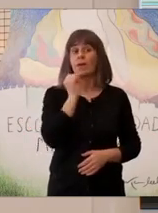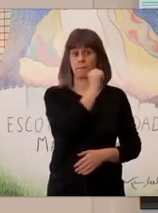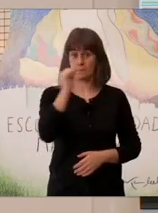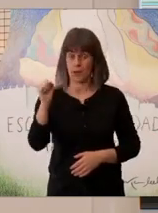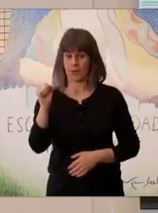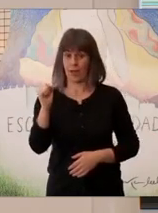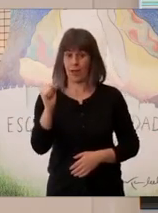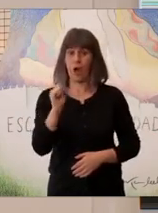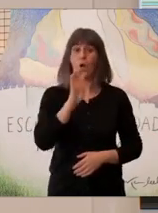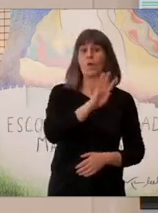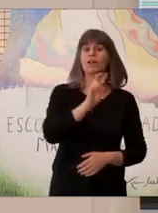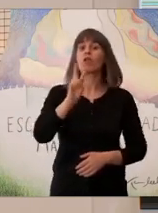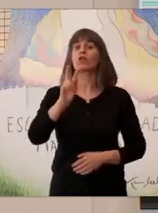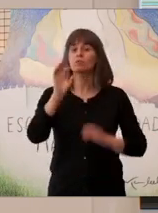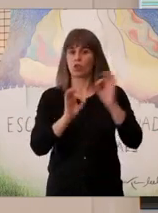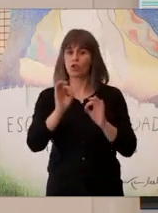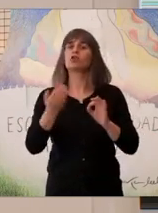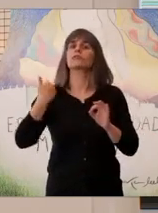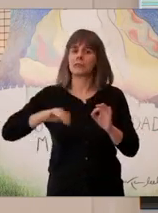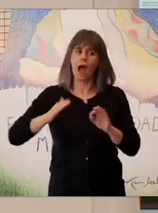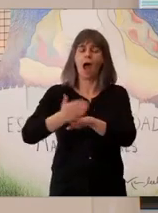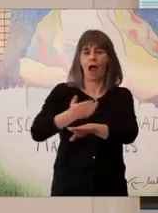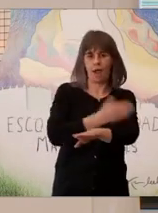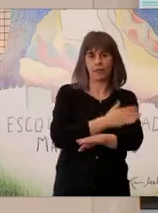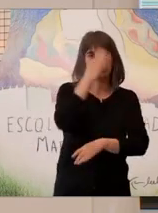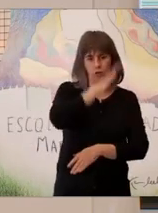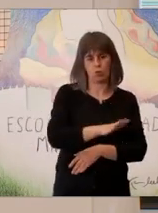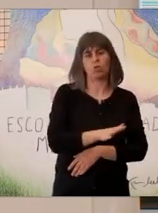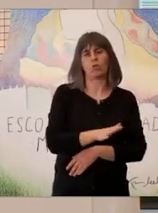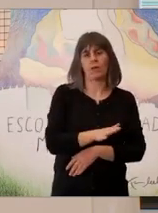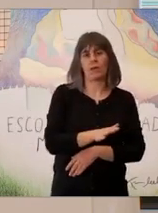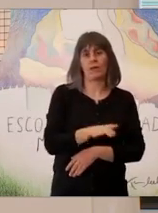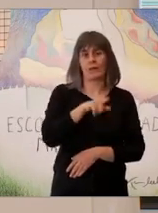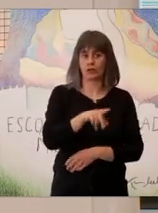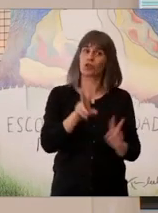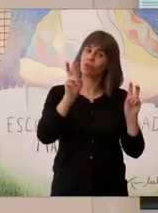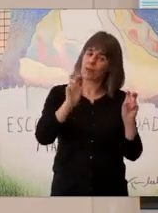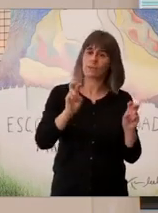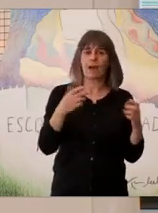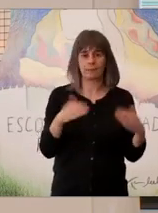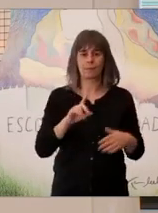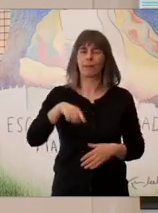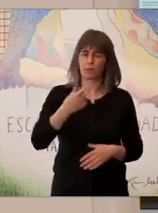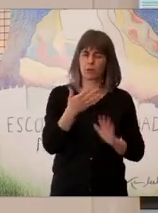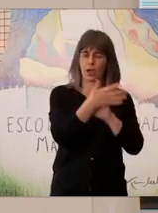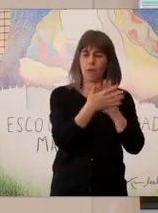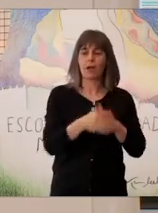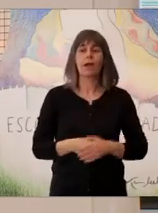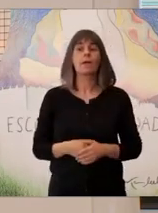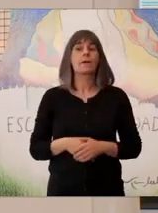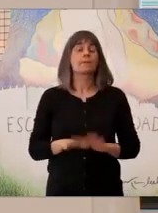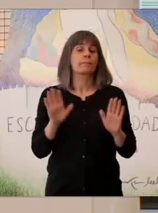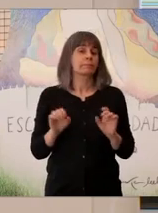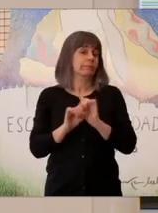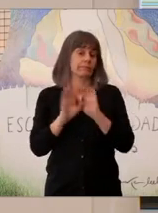equivoco, había una denuncia previa o varias denuncias previas, que eso es otro tema que, si quieres, sí, luego podemos tocar. Pero, evidentemente,